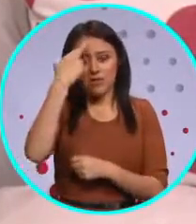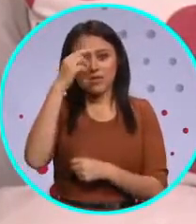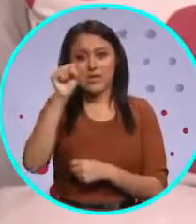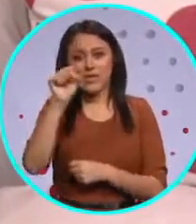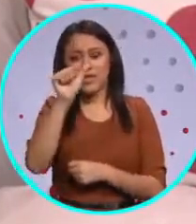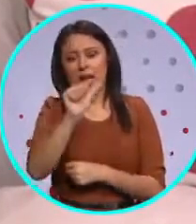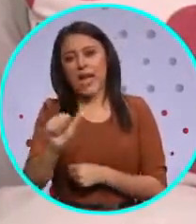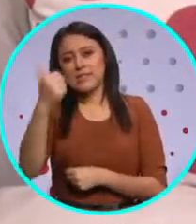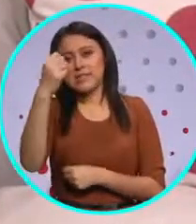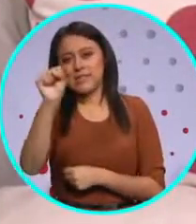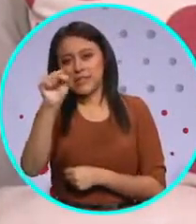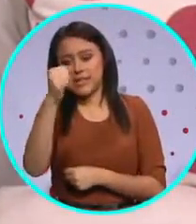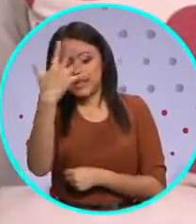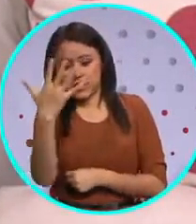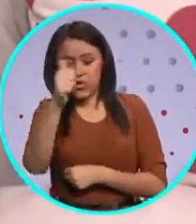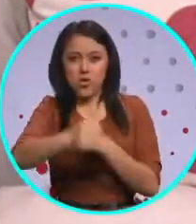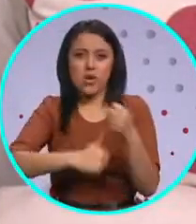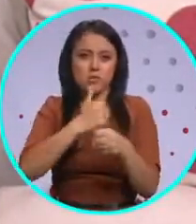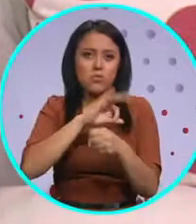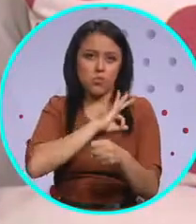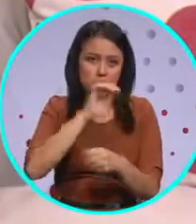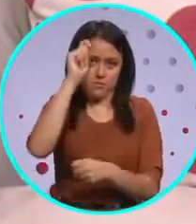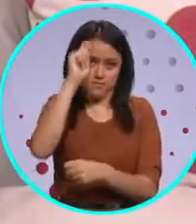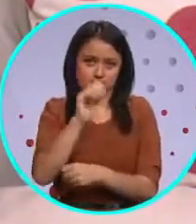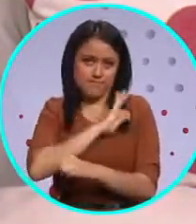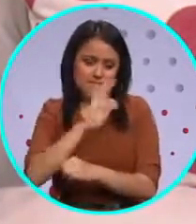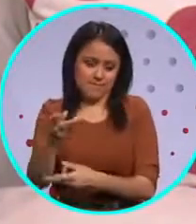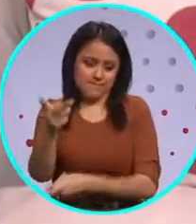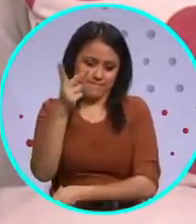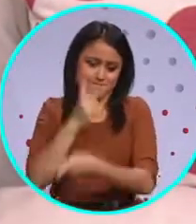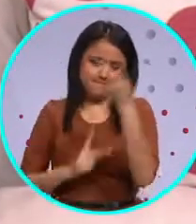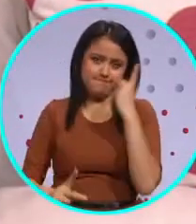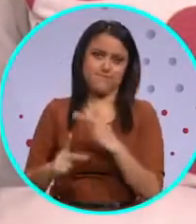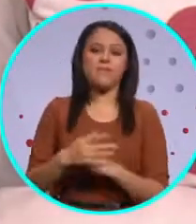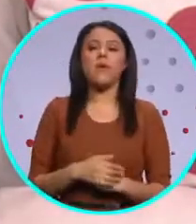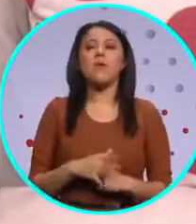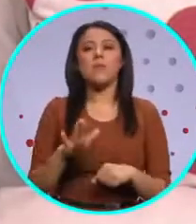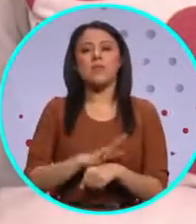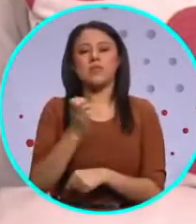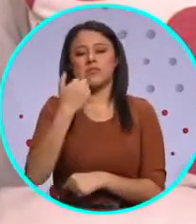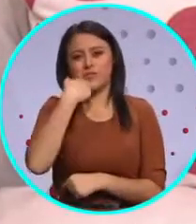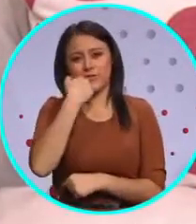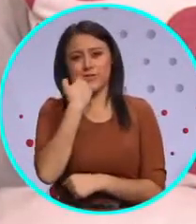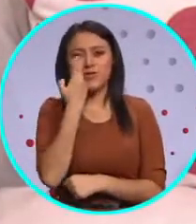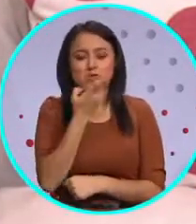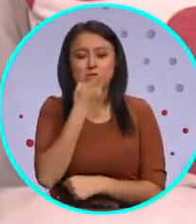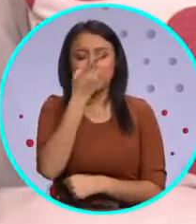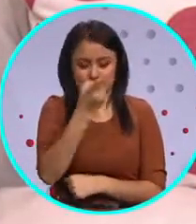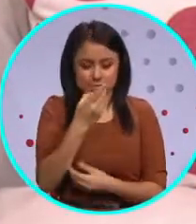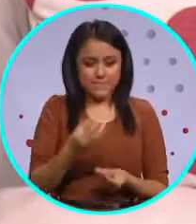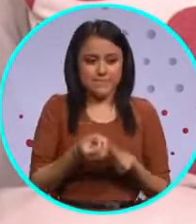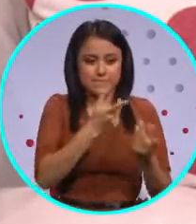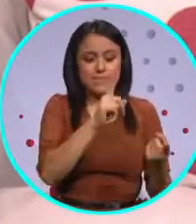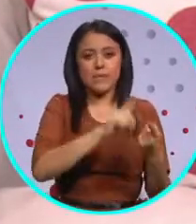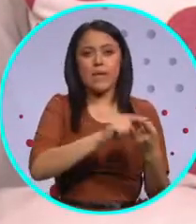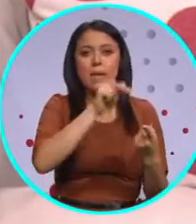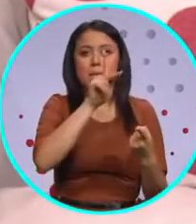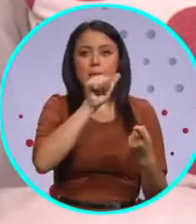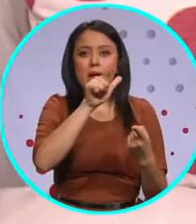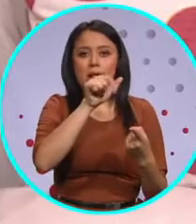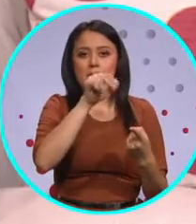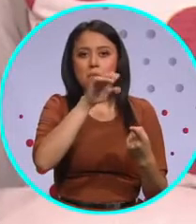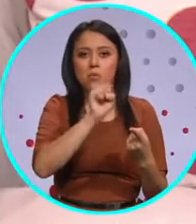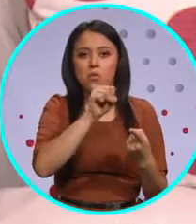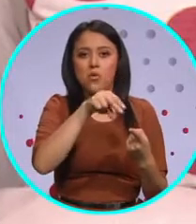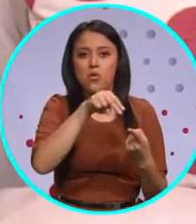65 años podemos tener acceso a esta prestación y es por eso que nosotros analizaremos este caso apal en un jorge cruz